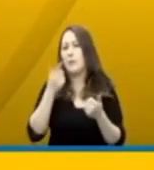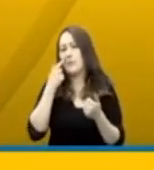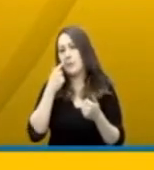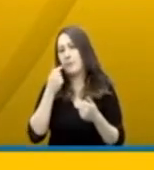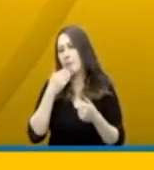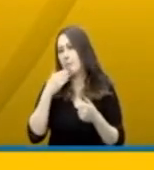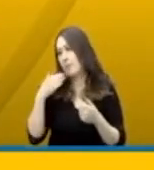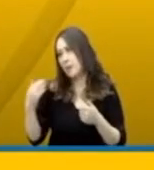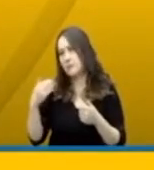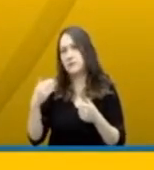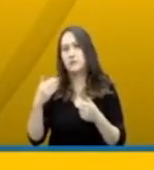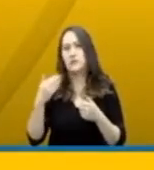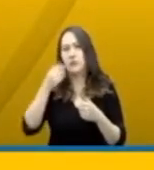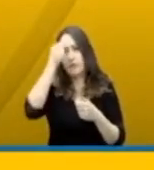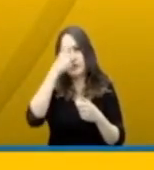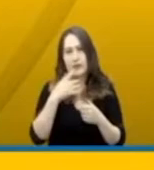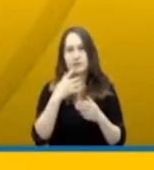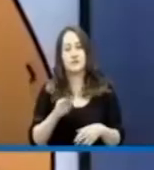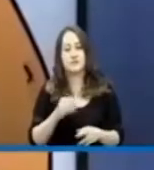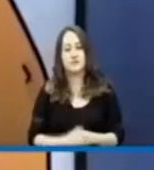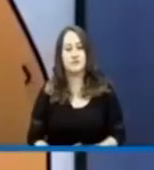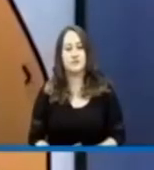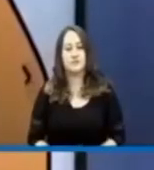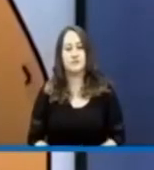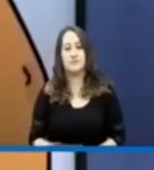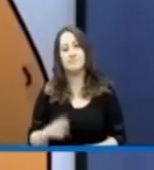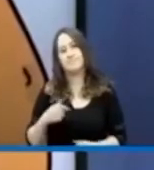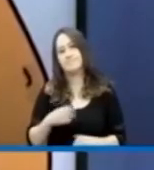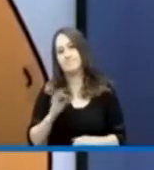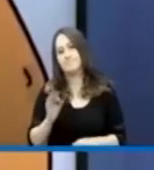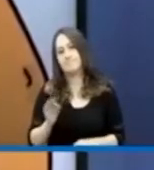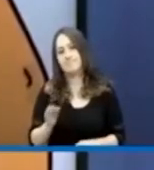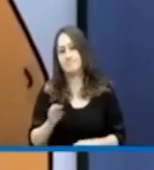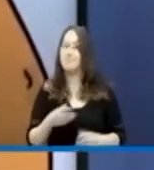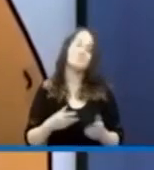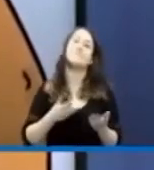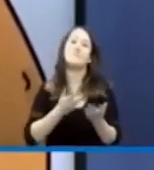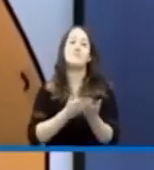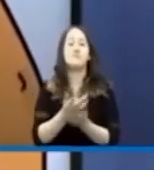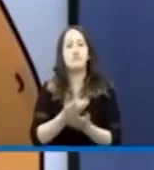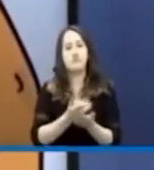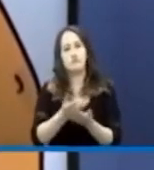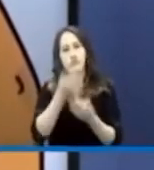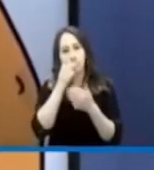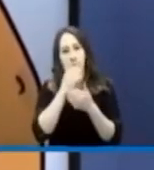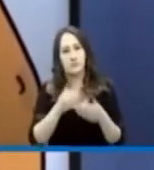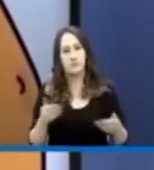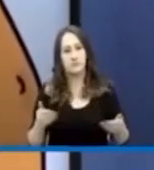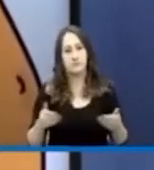empiecen a dejar tener redes sociales? Gracias. Yo siempre les recomendaría a nuestros niños